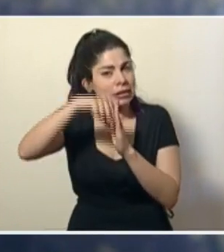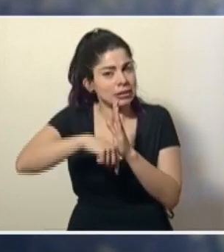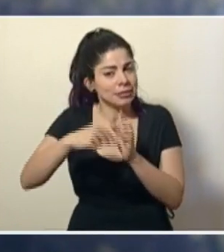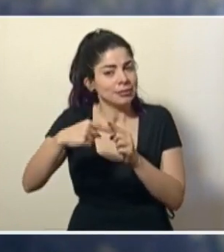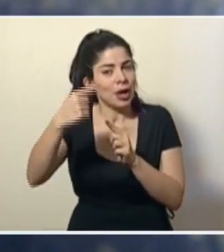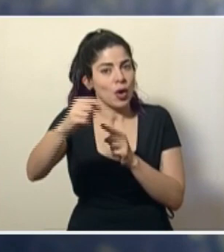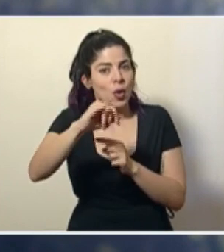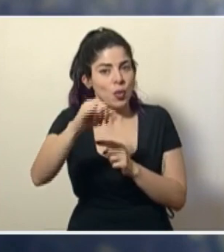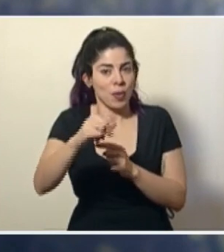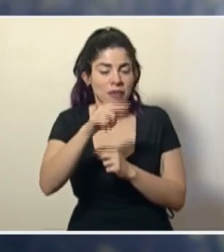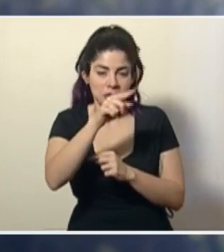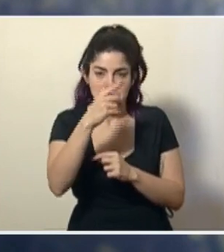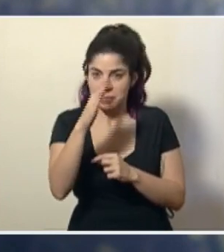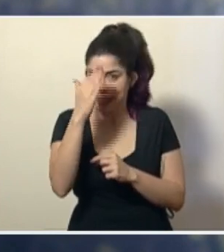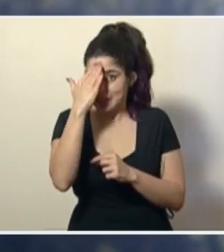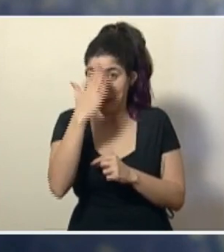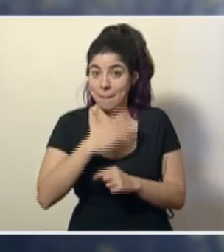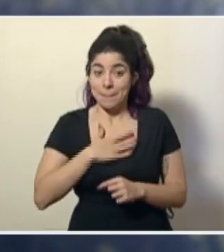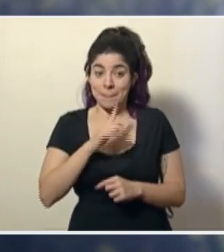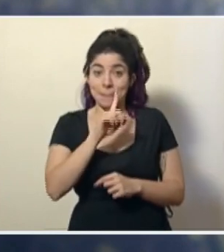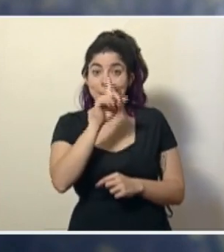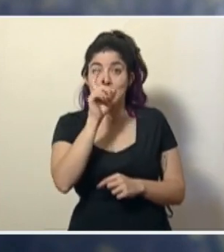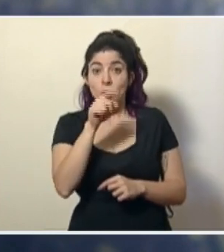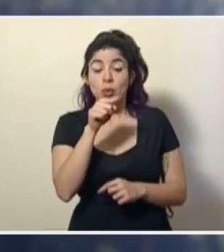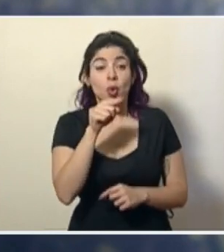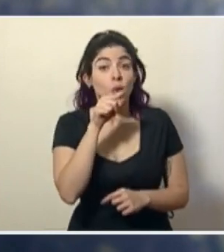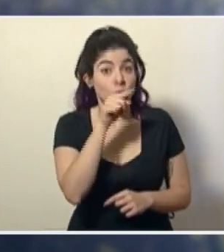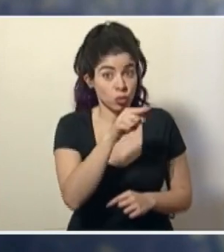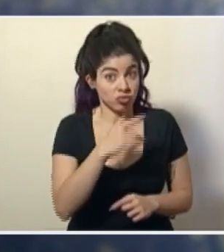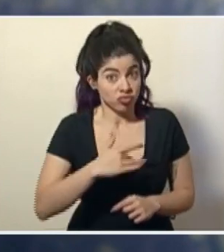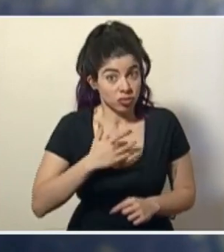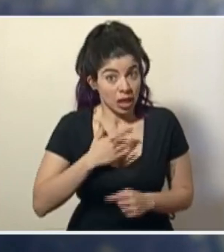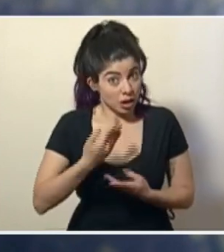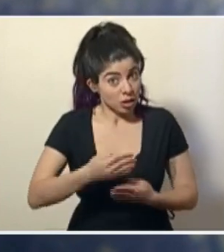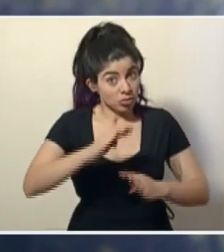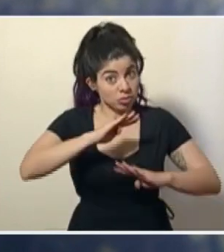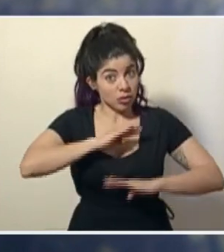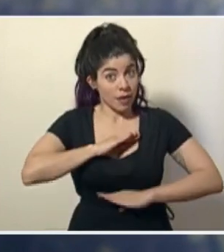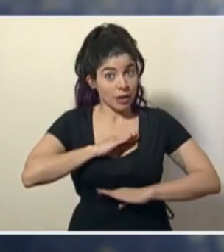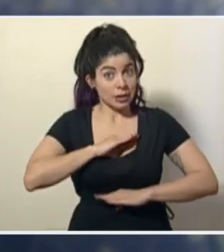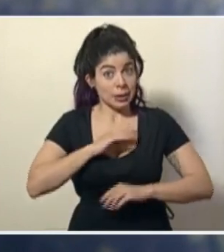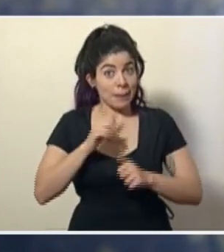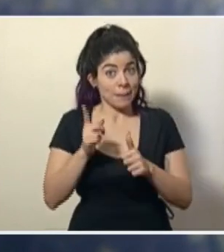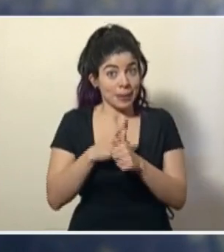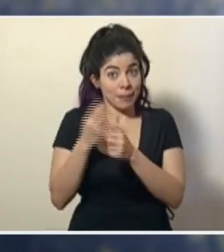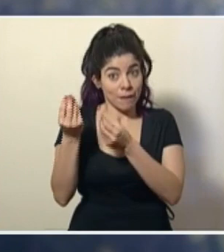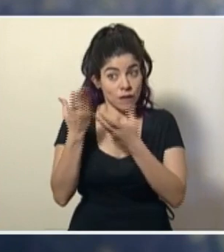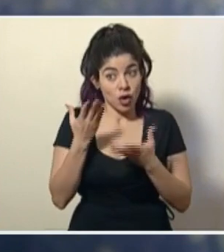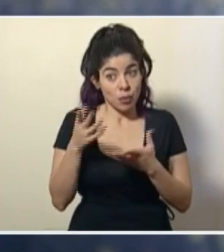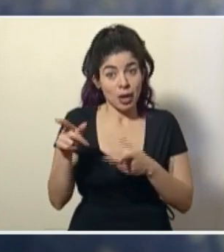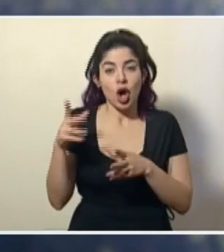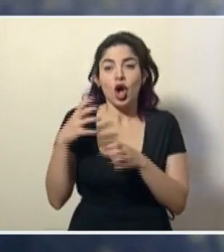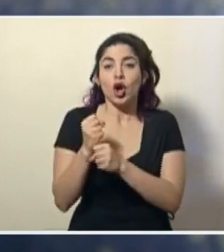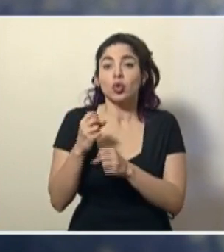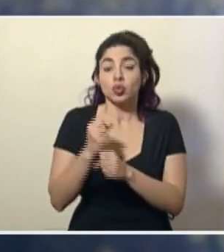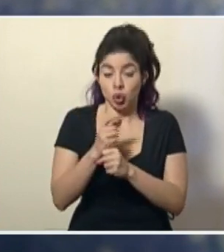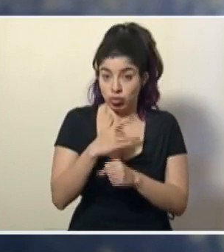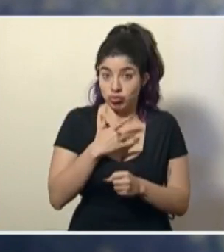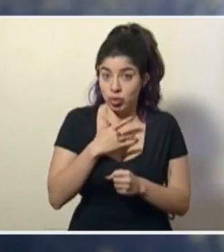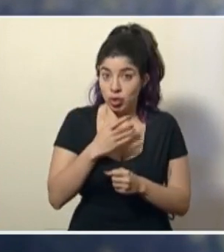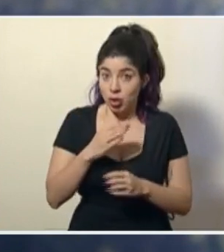como usted lo sabe. Y mi pregunta directa es si usted está satisfecho con ese primer informe, con las conclusiones que